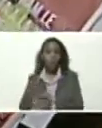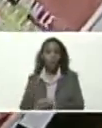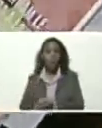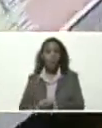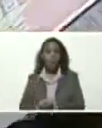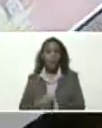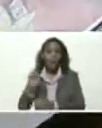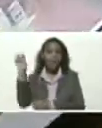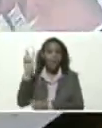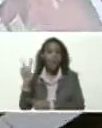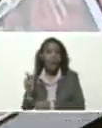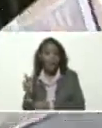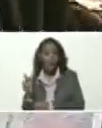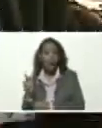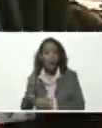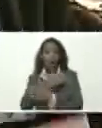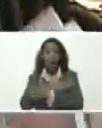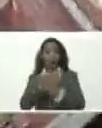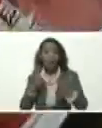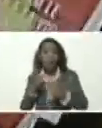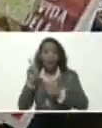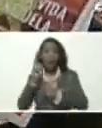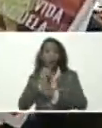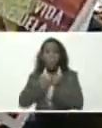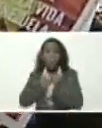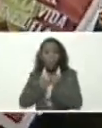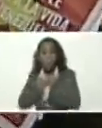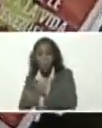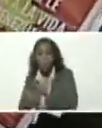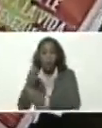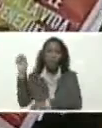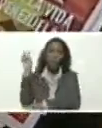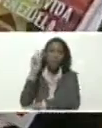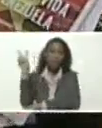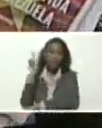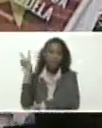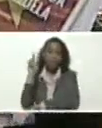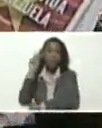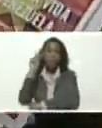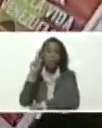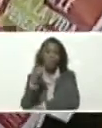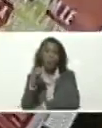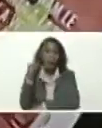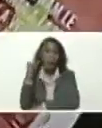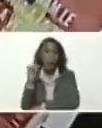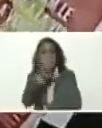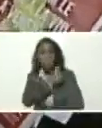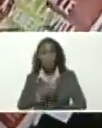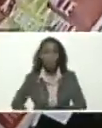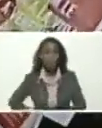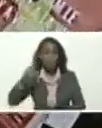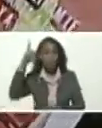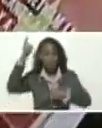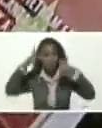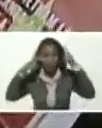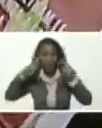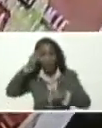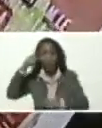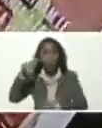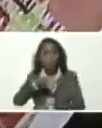Vietnam ofrece ese amor a Venezuela y también al comandante Chávez, al